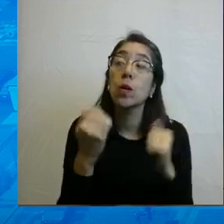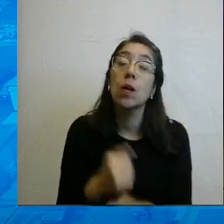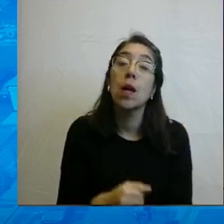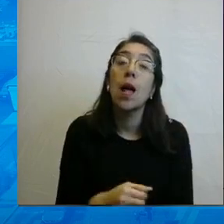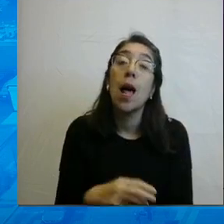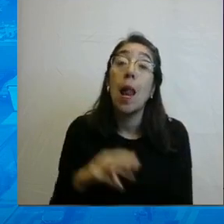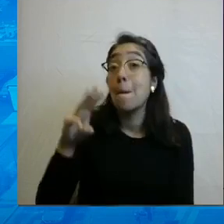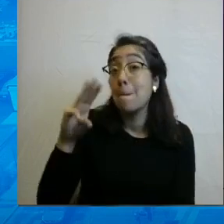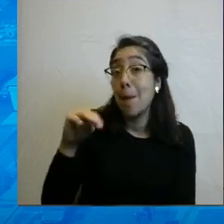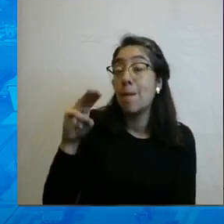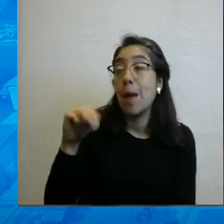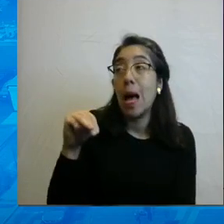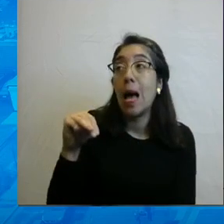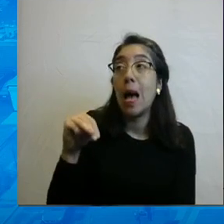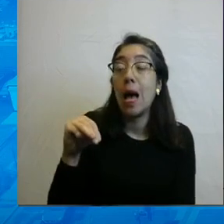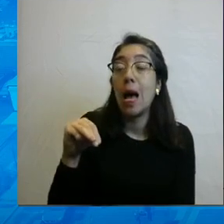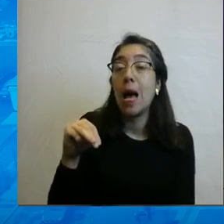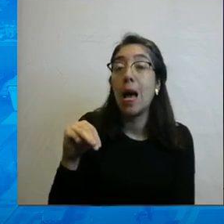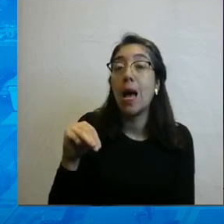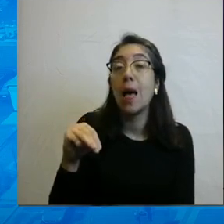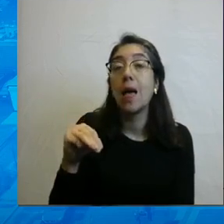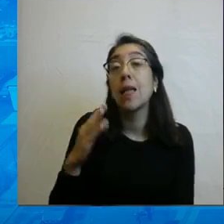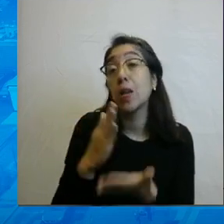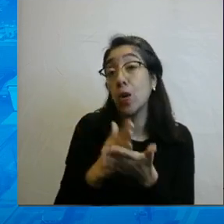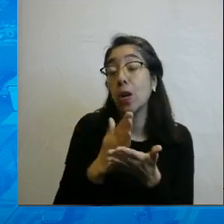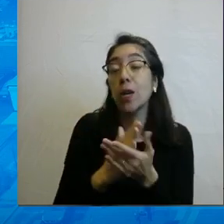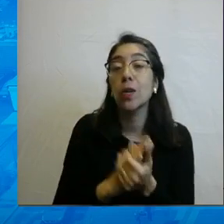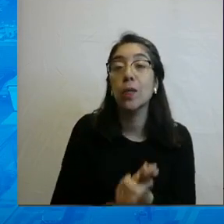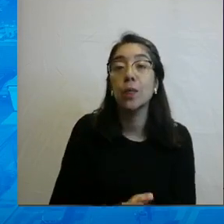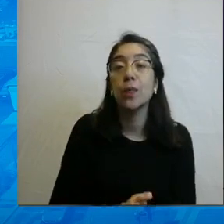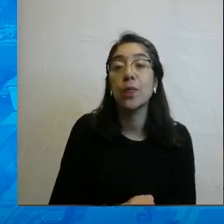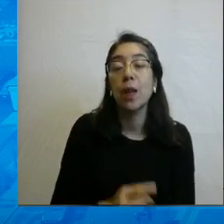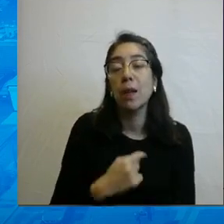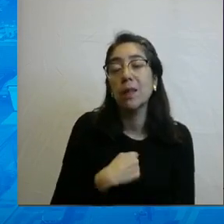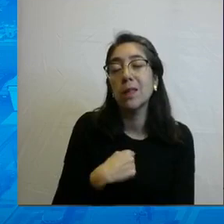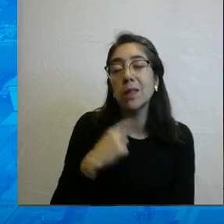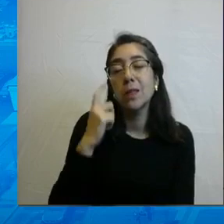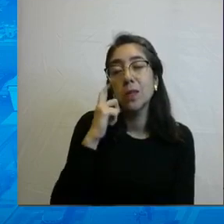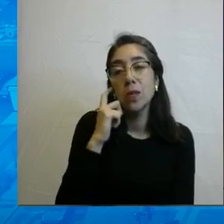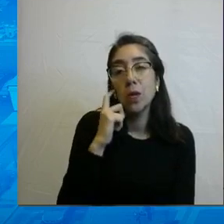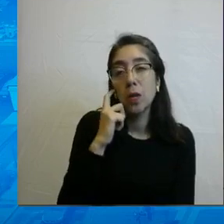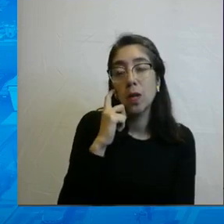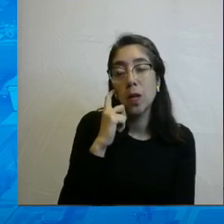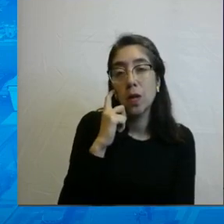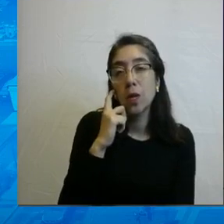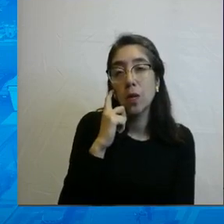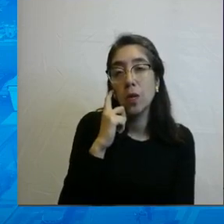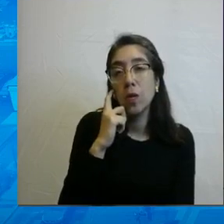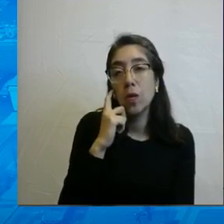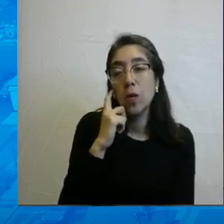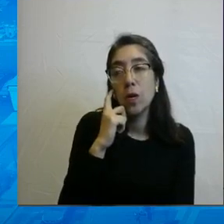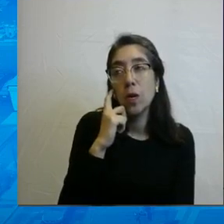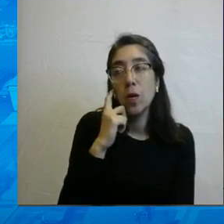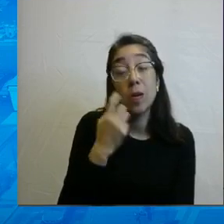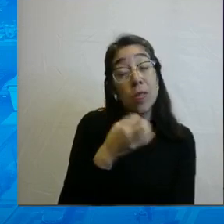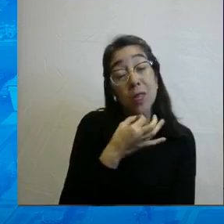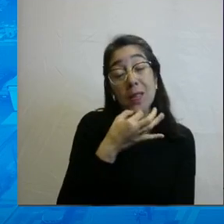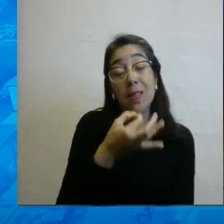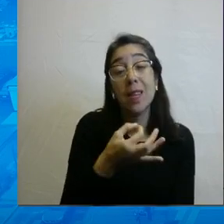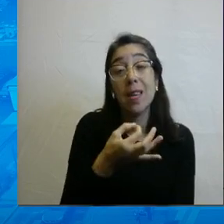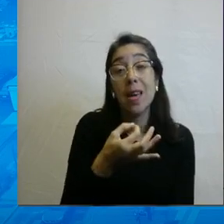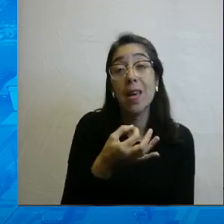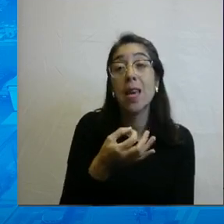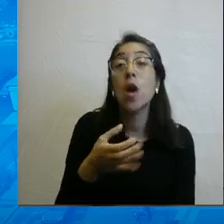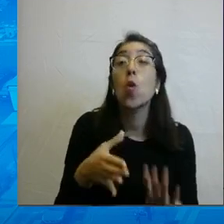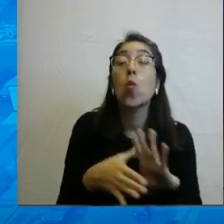la mamá y apoderada del colegio, Ana. Yo creo, por eso planteé dentro de los puntos varios, presidente, hay que juntarse